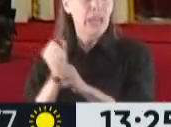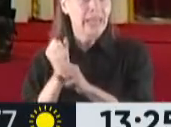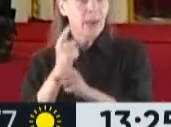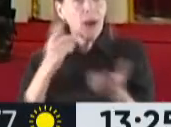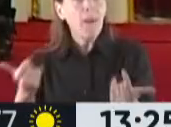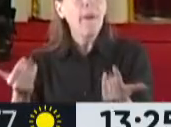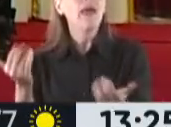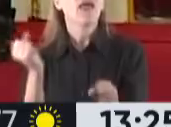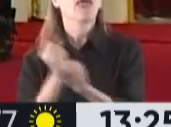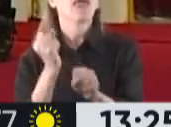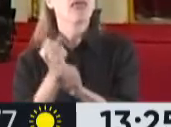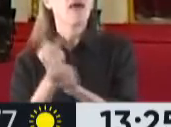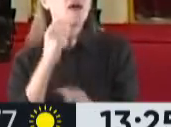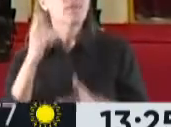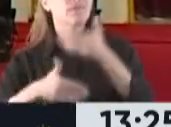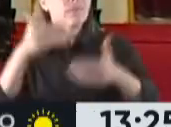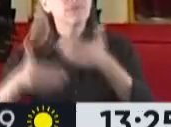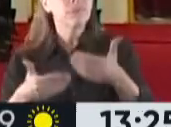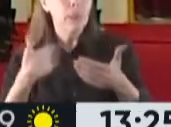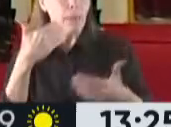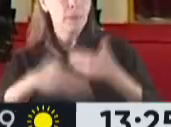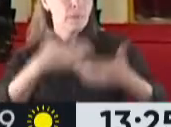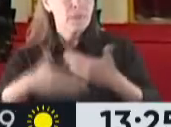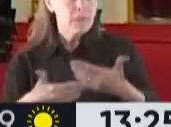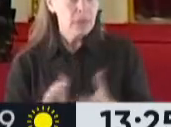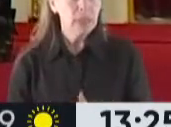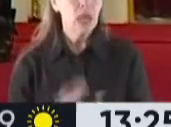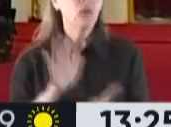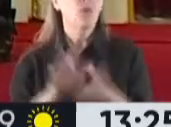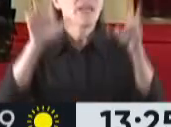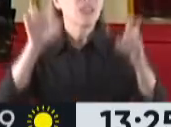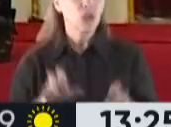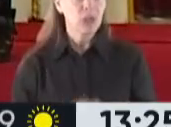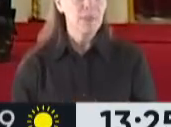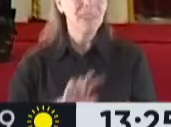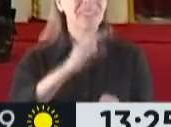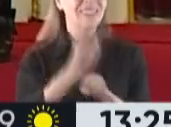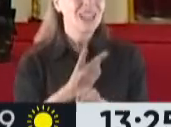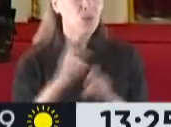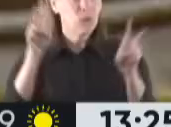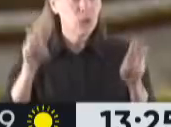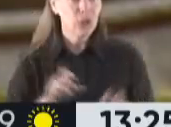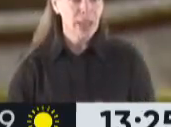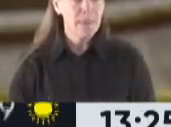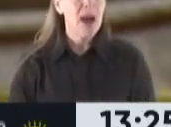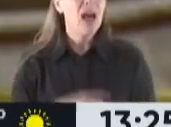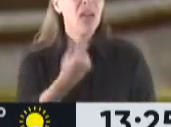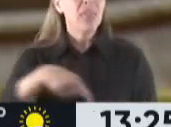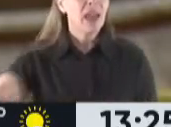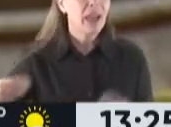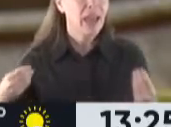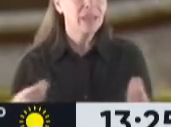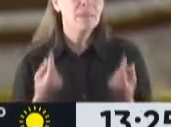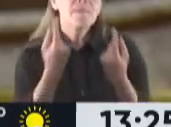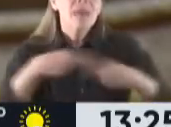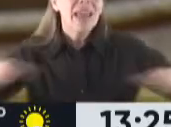más expeditiva posible para poder avanzar rápidamente sobre estas cuestiones. El segundo tema es el de las materias